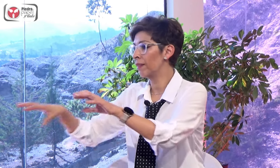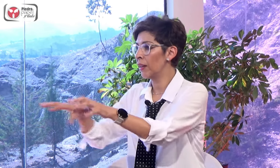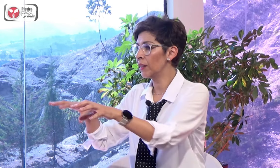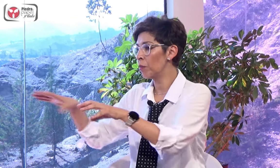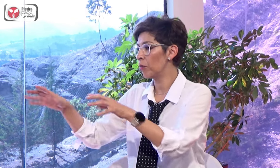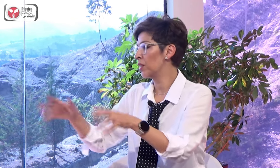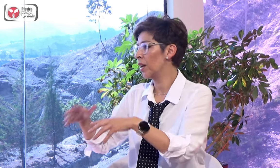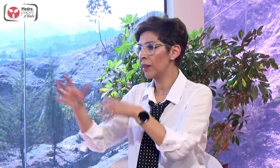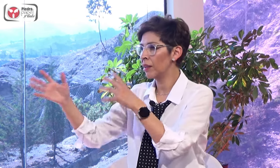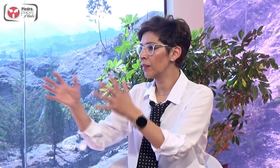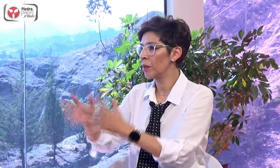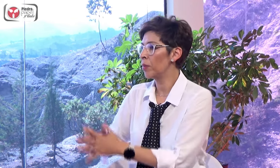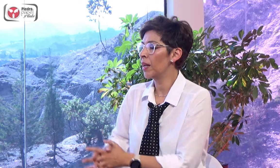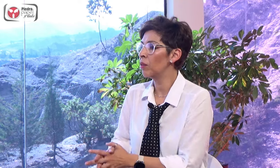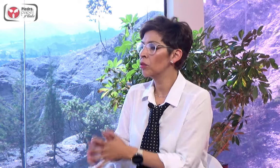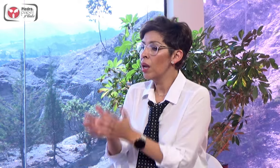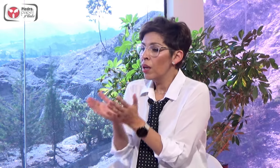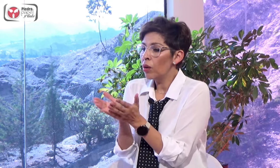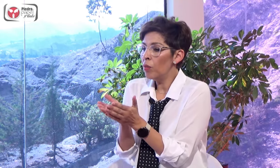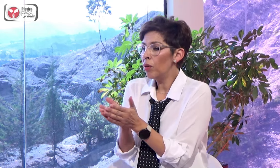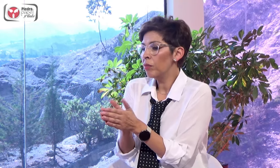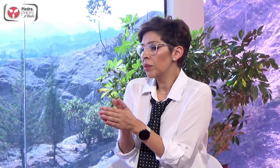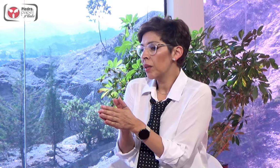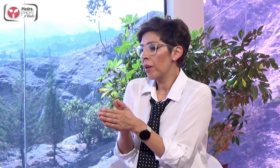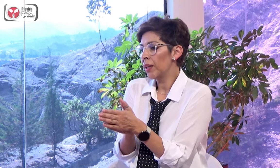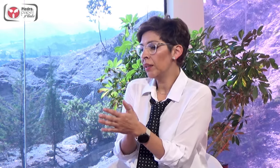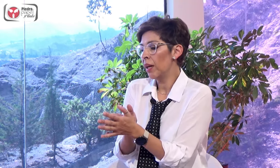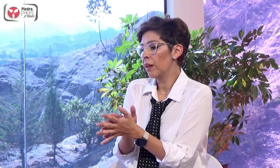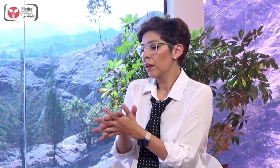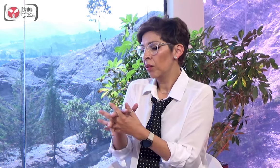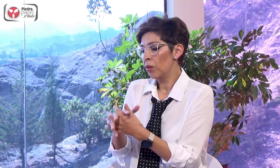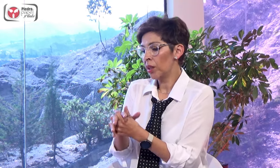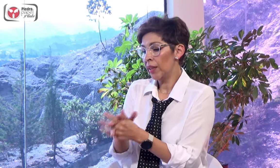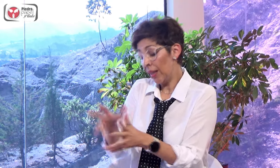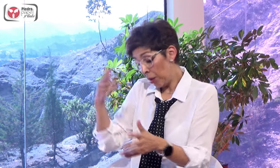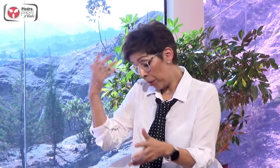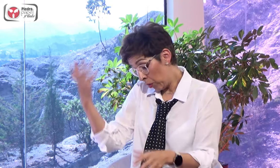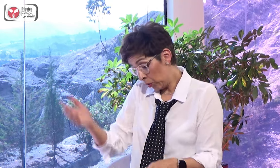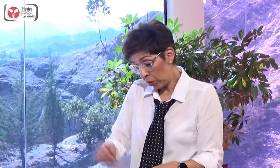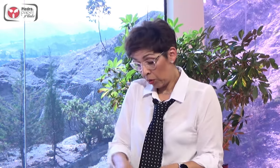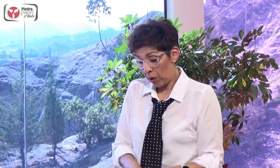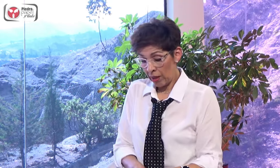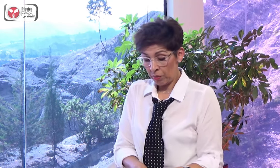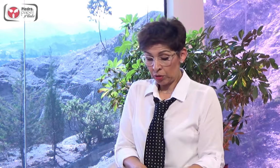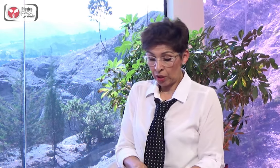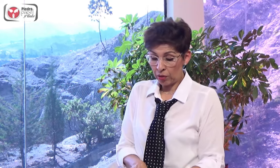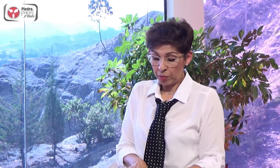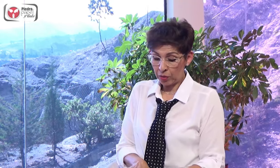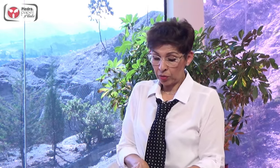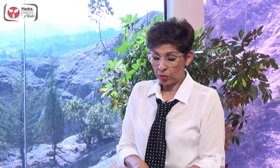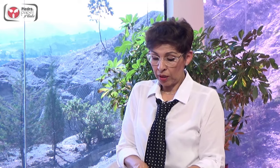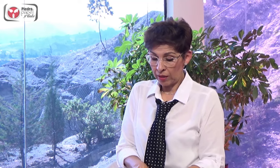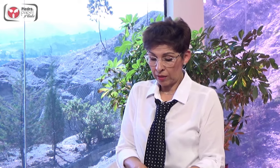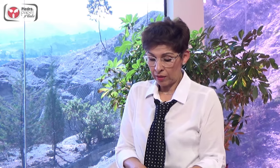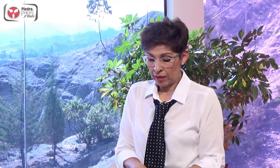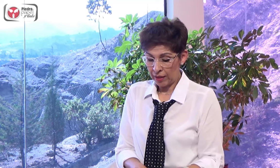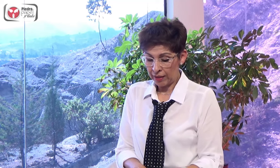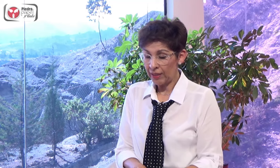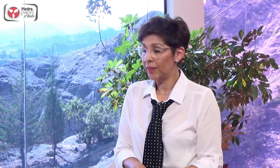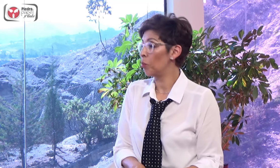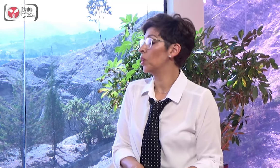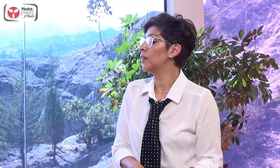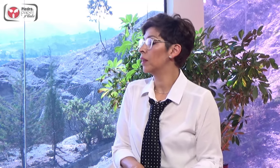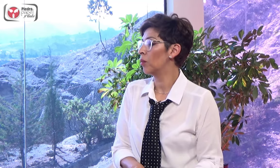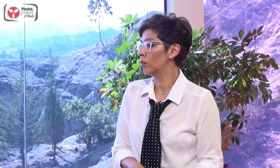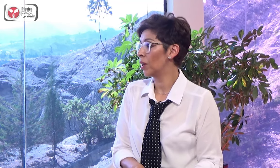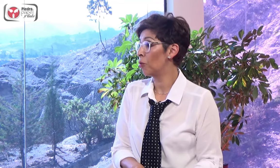lo tendrán que aprovechar, irán separados? ¿Cómo se imagina, Jorge? Ya le pregunto, no al vocero, le pregunto al